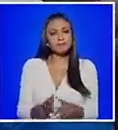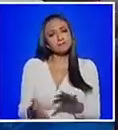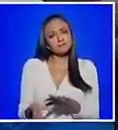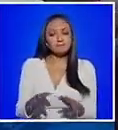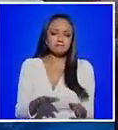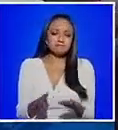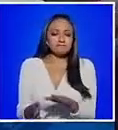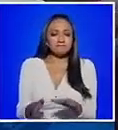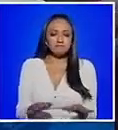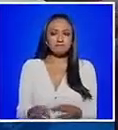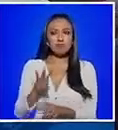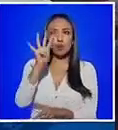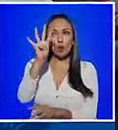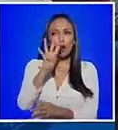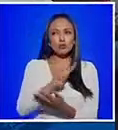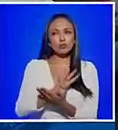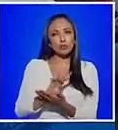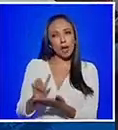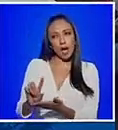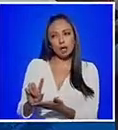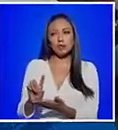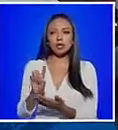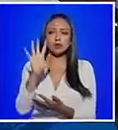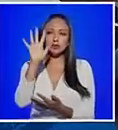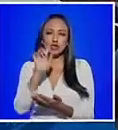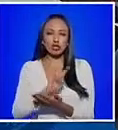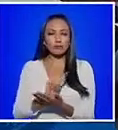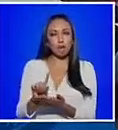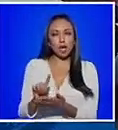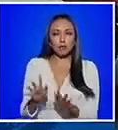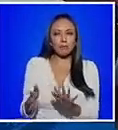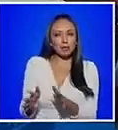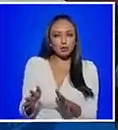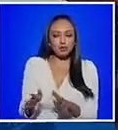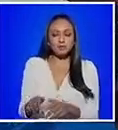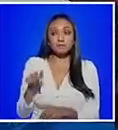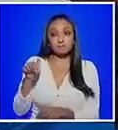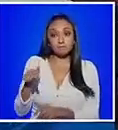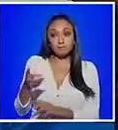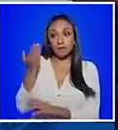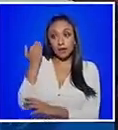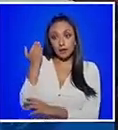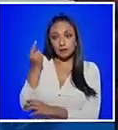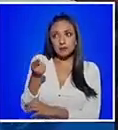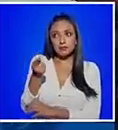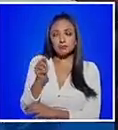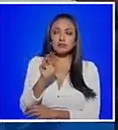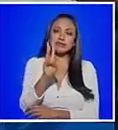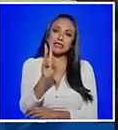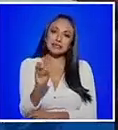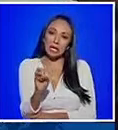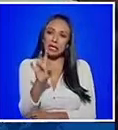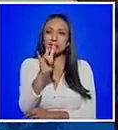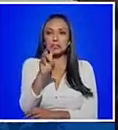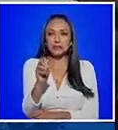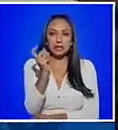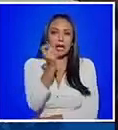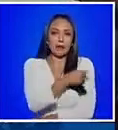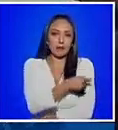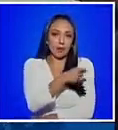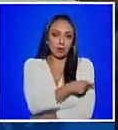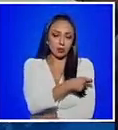de 4 o 5 semanas, como centro de salud, inoculábamos alrededor de 60 a 70 dosis